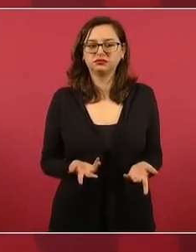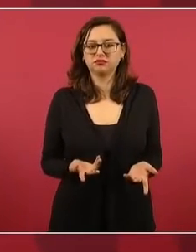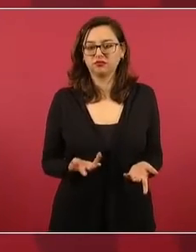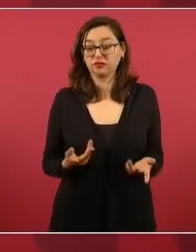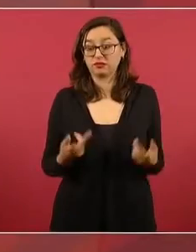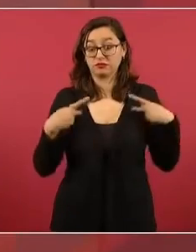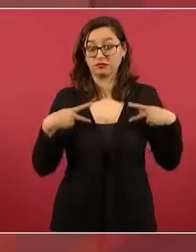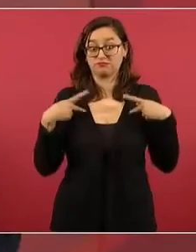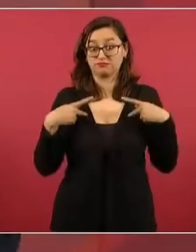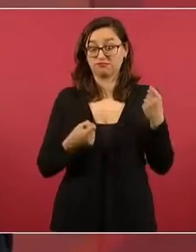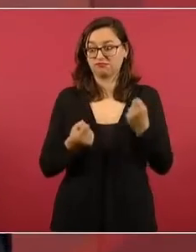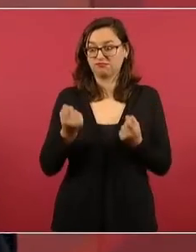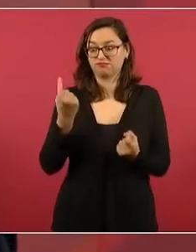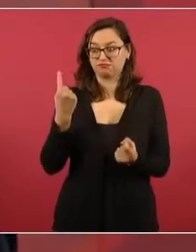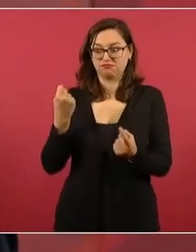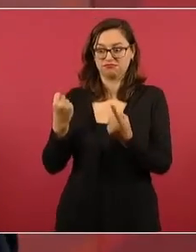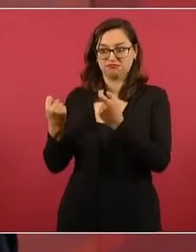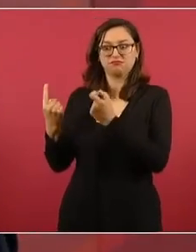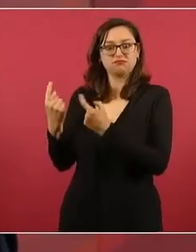personajes